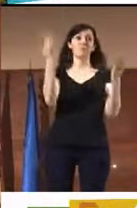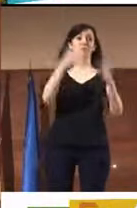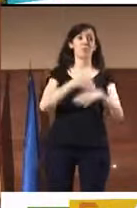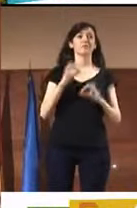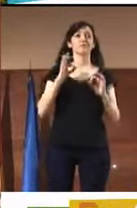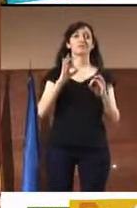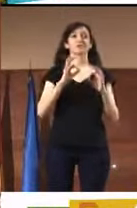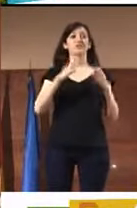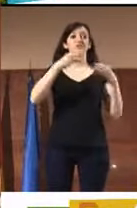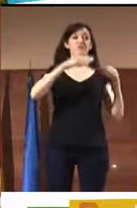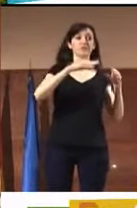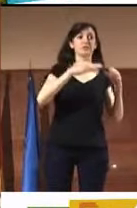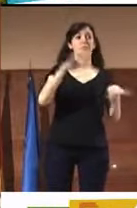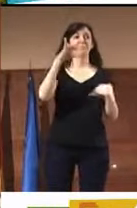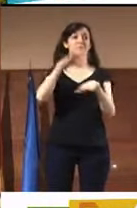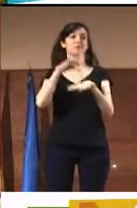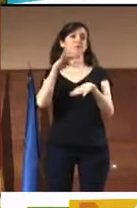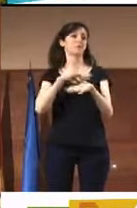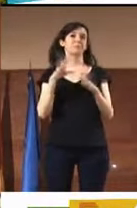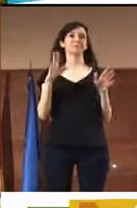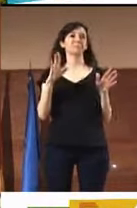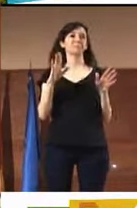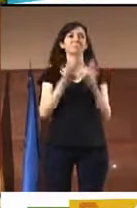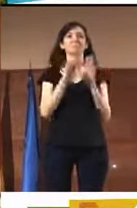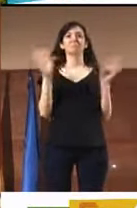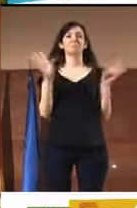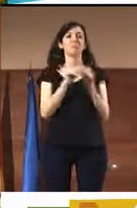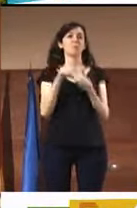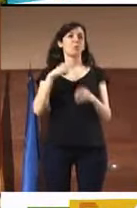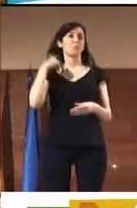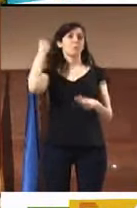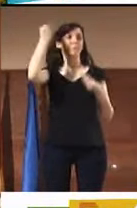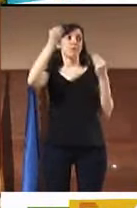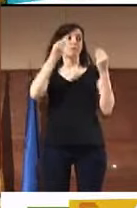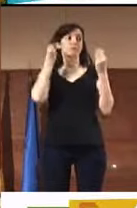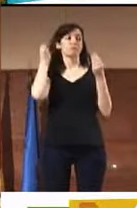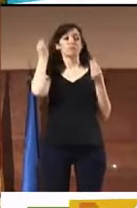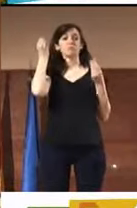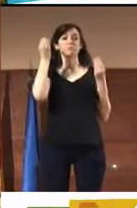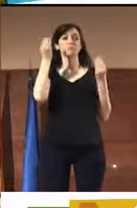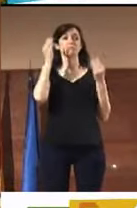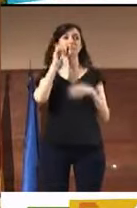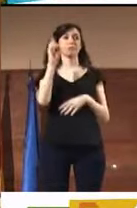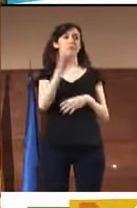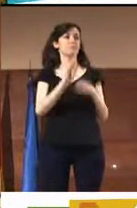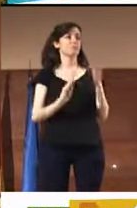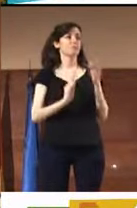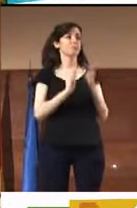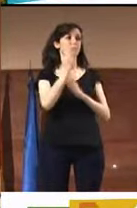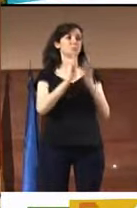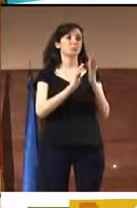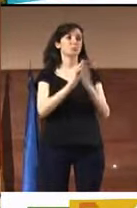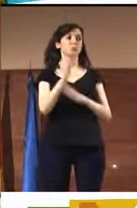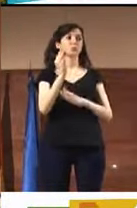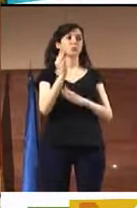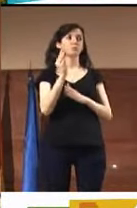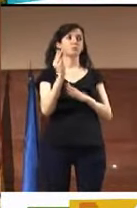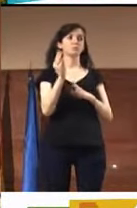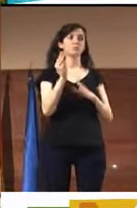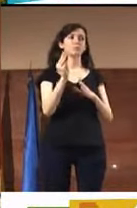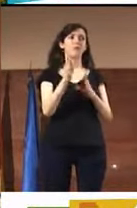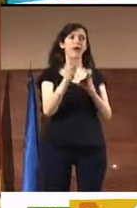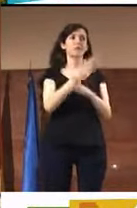fisios y médicos, pero en definitiva creo que veis que el producto, digamos, responde a una serie de